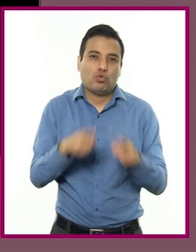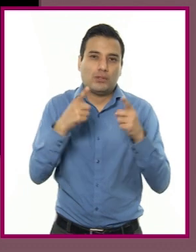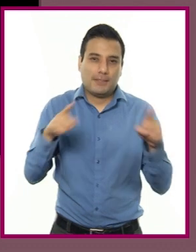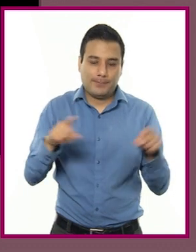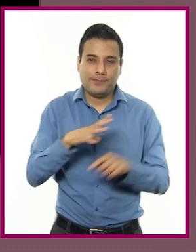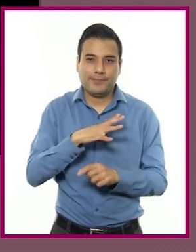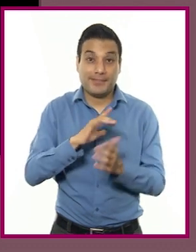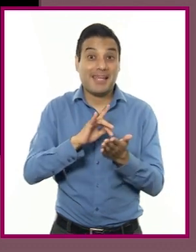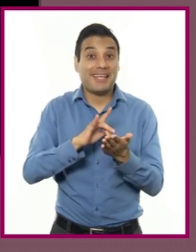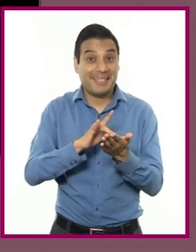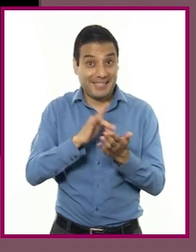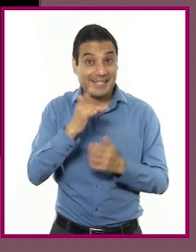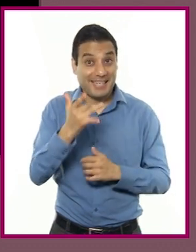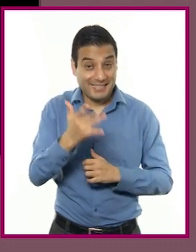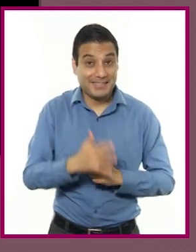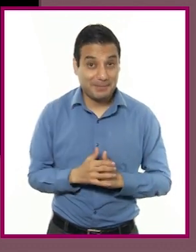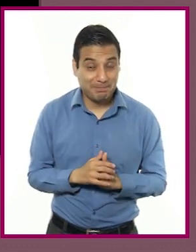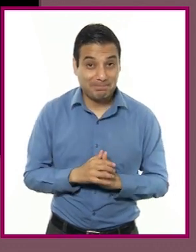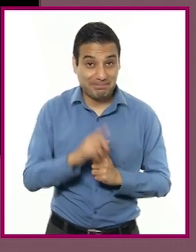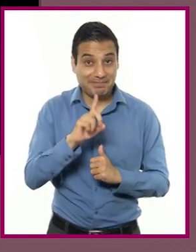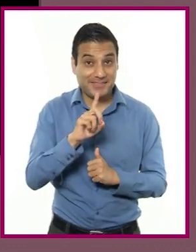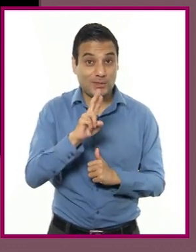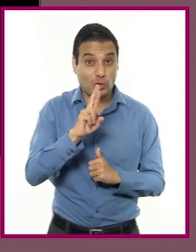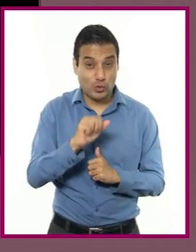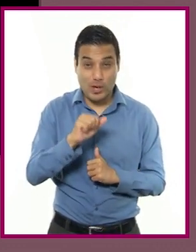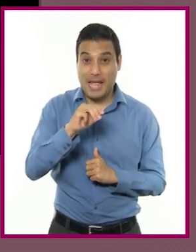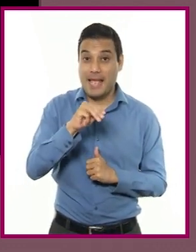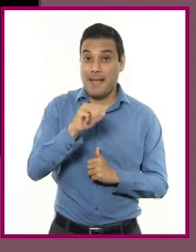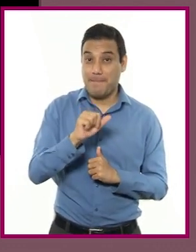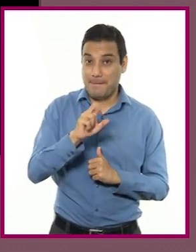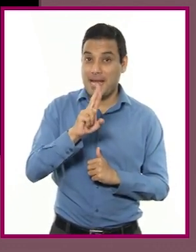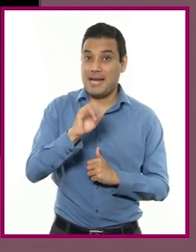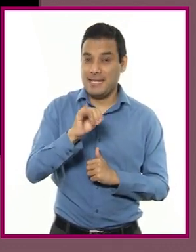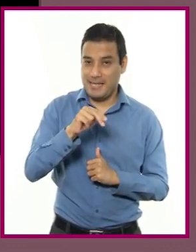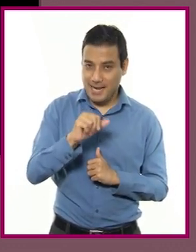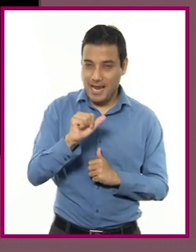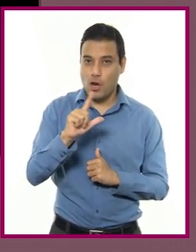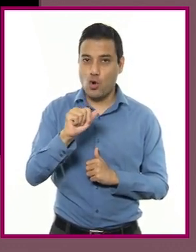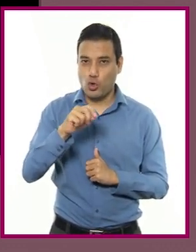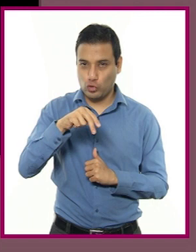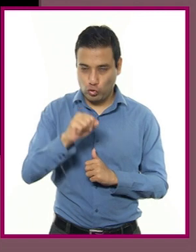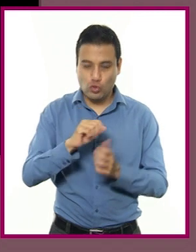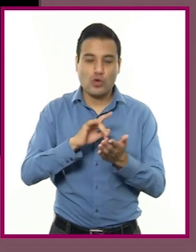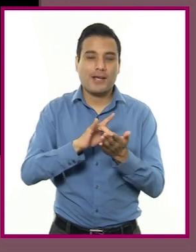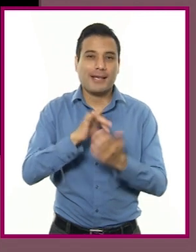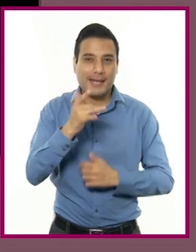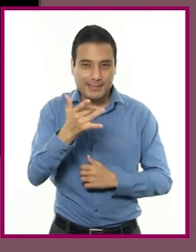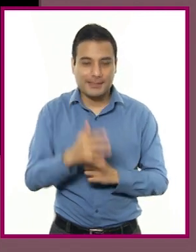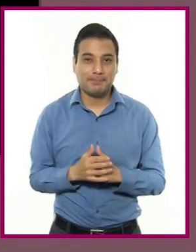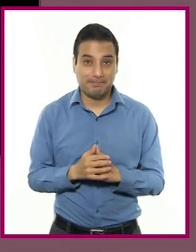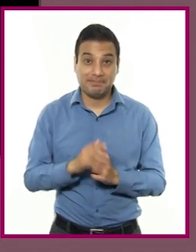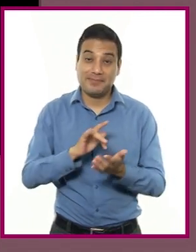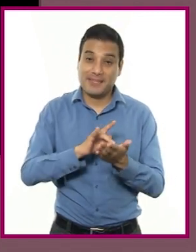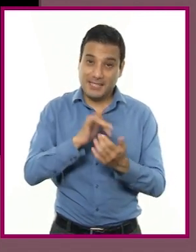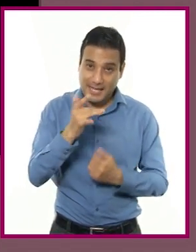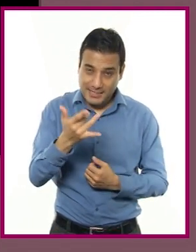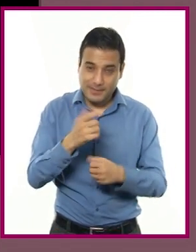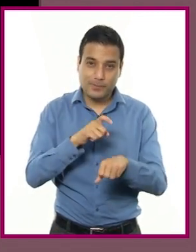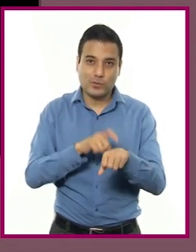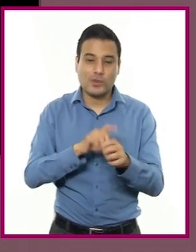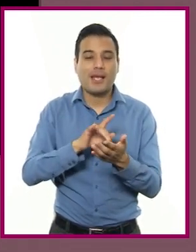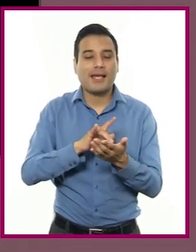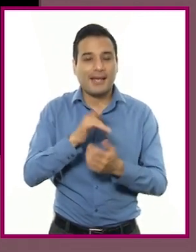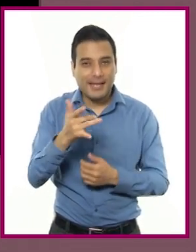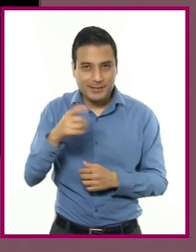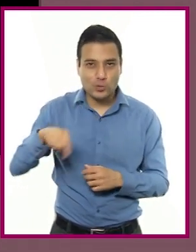Le agradecemos mucho, doctora Marina Alonso Bolaños, le agradecemos mucho su tiempo, le agradecemos mucho muchas gracias